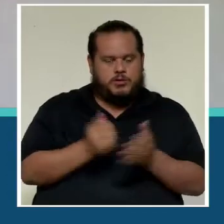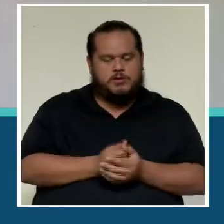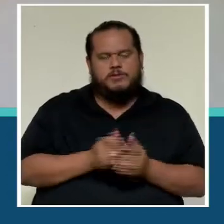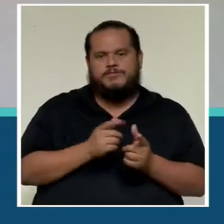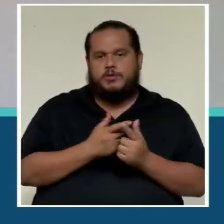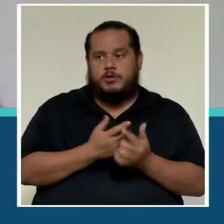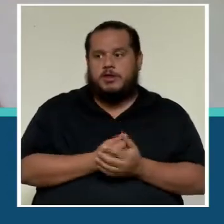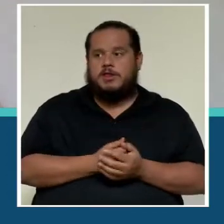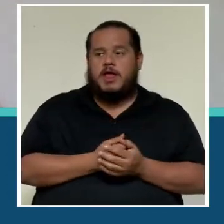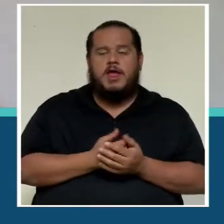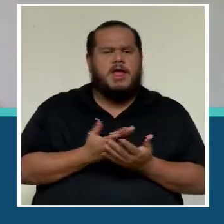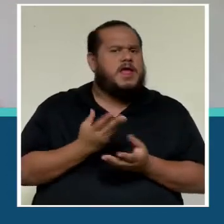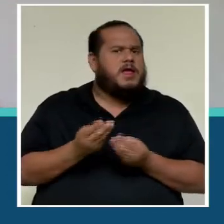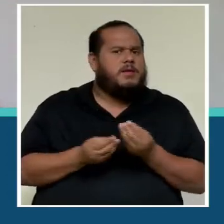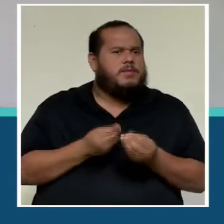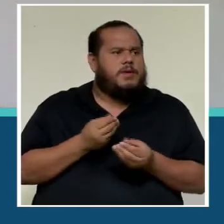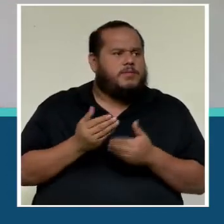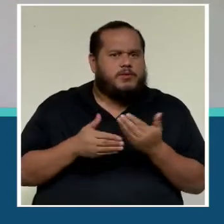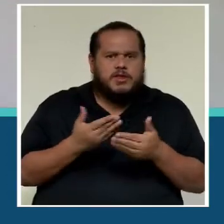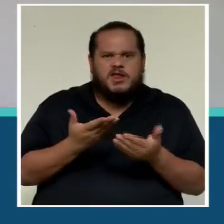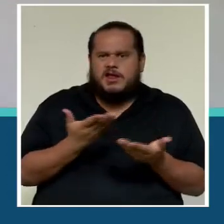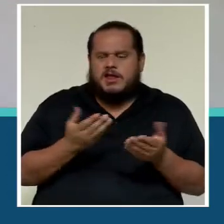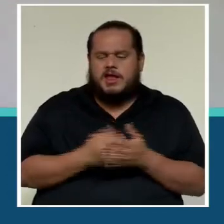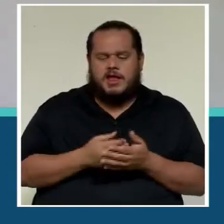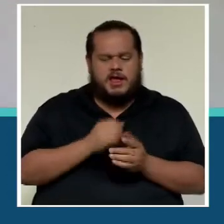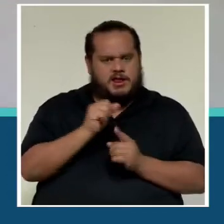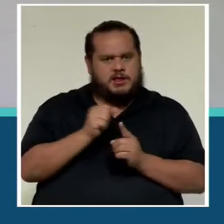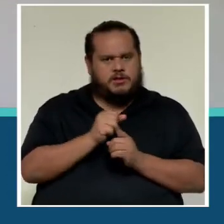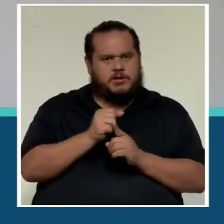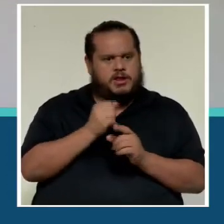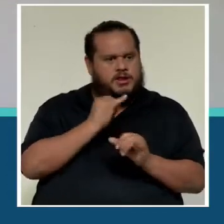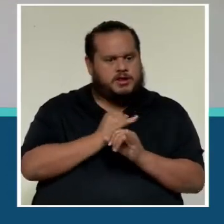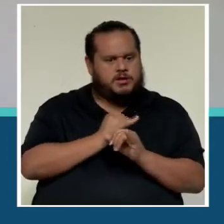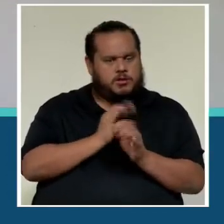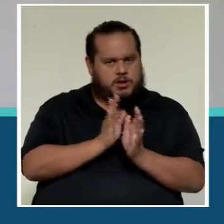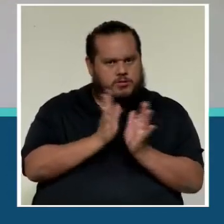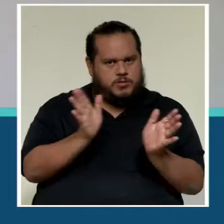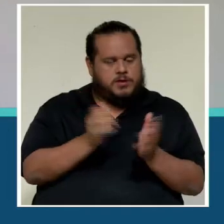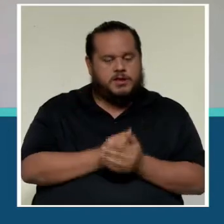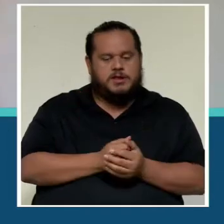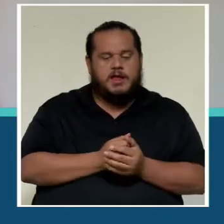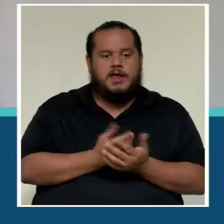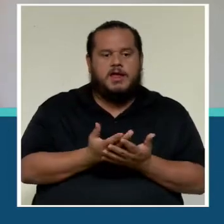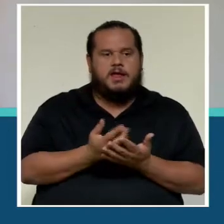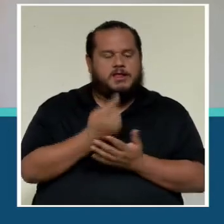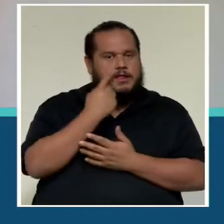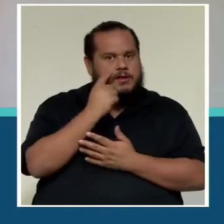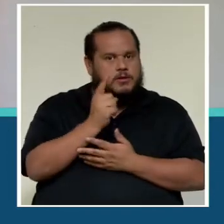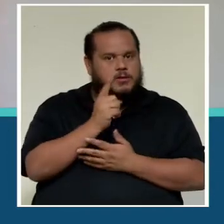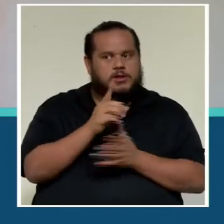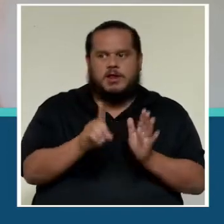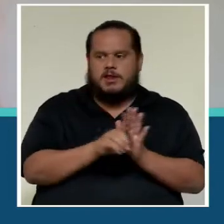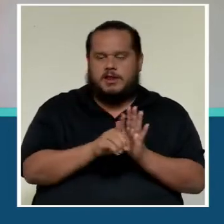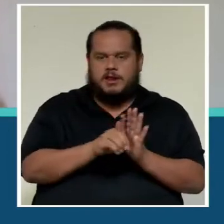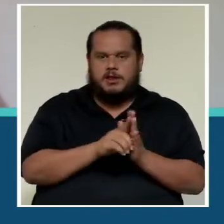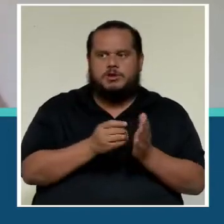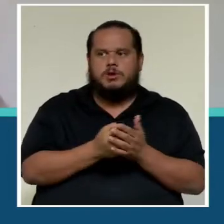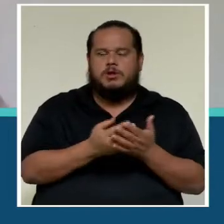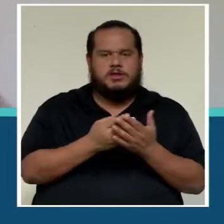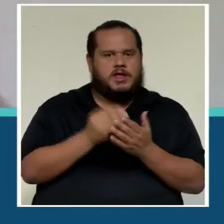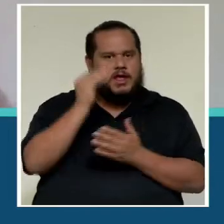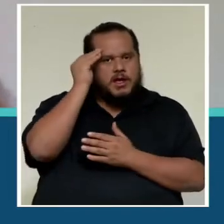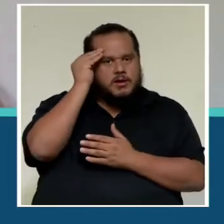Entonces, lo que procedería en el caso de las instituciones públicas es que se reconozca el derecho a la objeción de conciencia